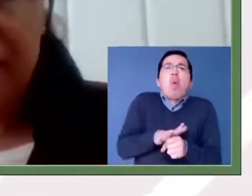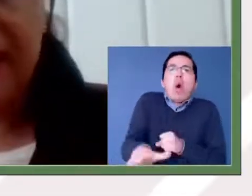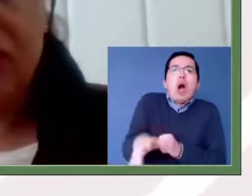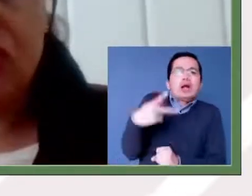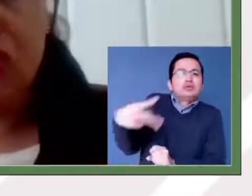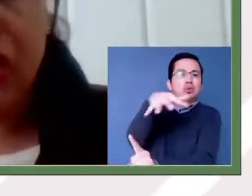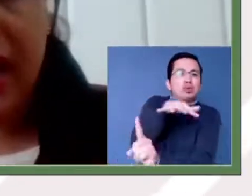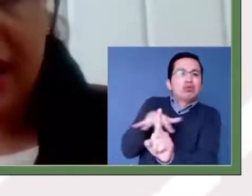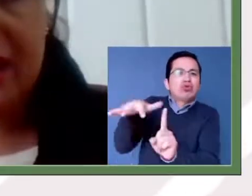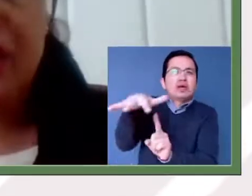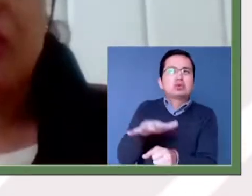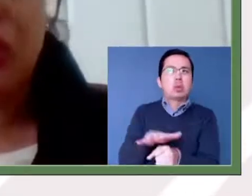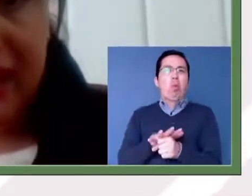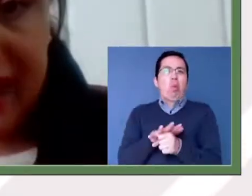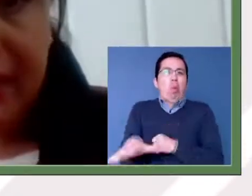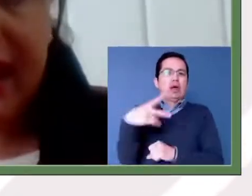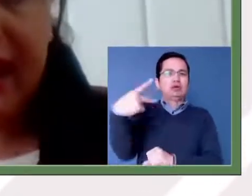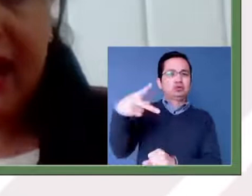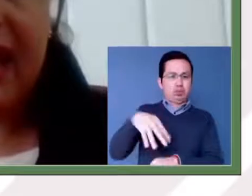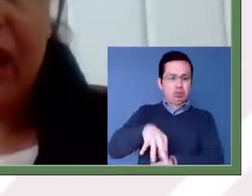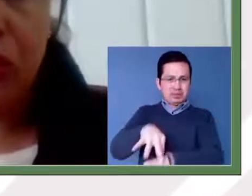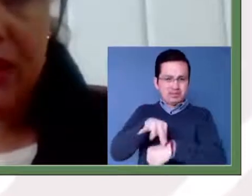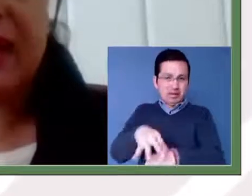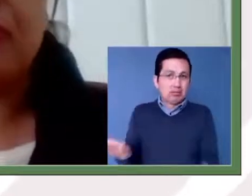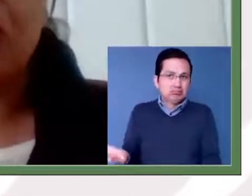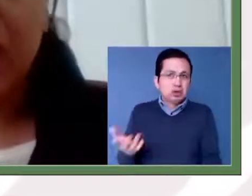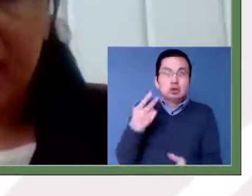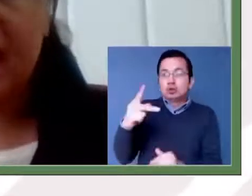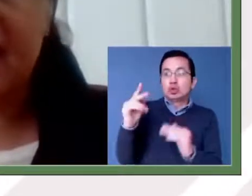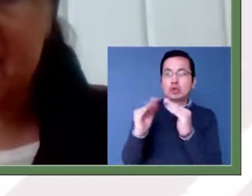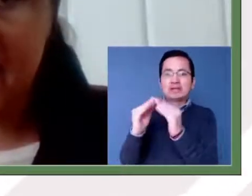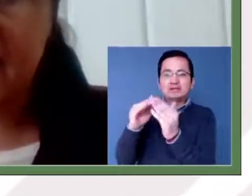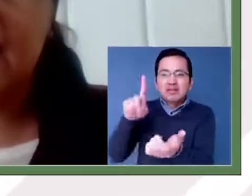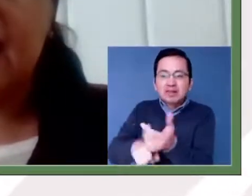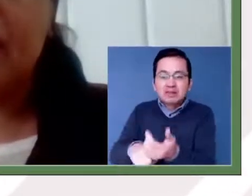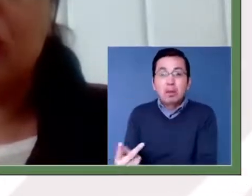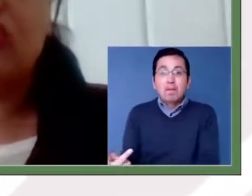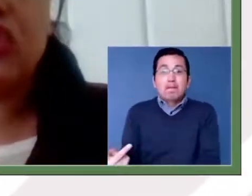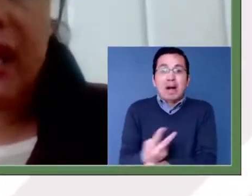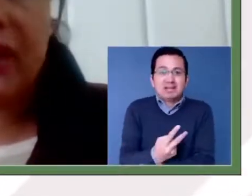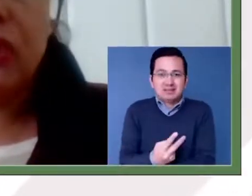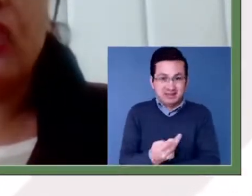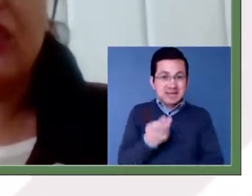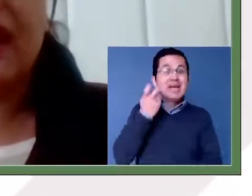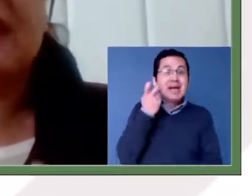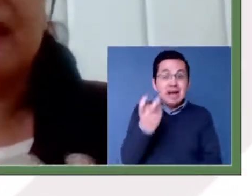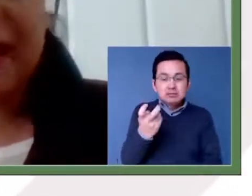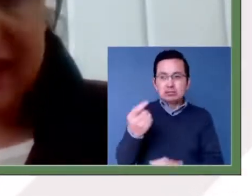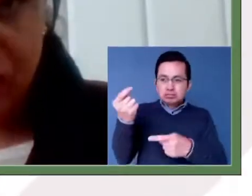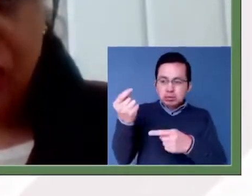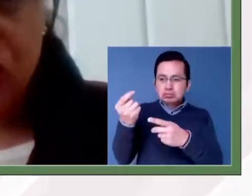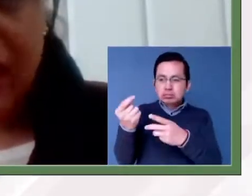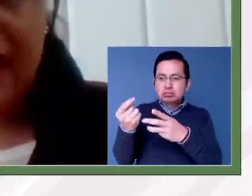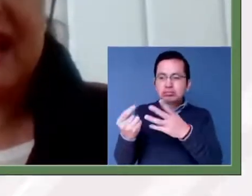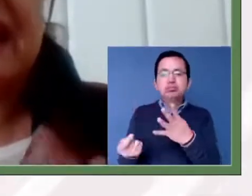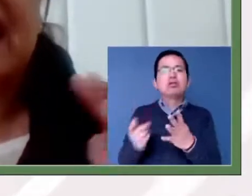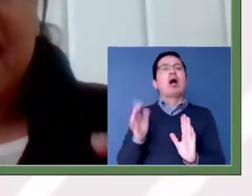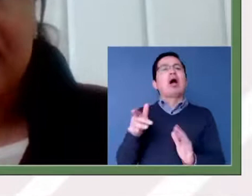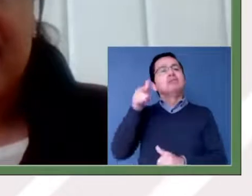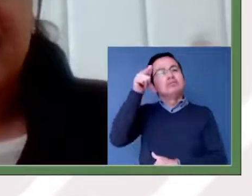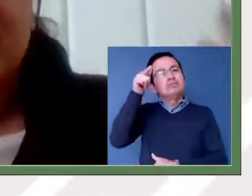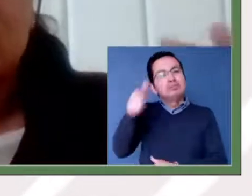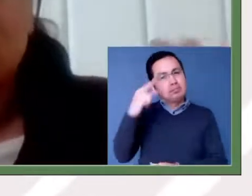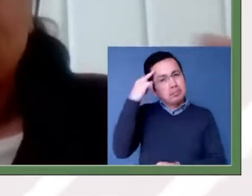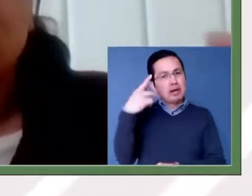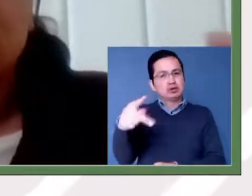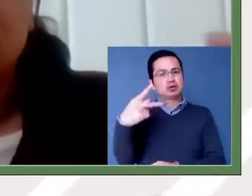pasando también en sus hogares, porque también la encuesta puede estar mostrando qué está pasando en los hogares y